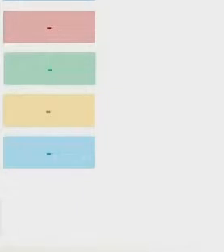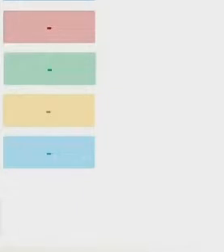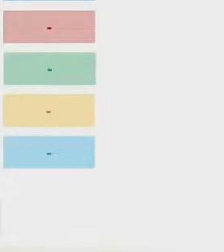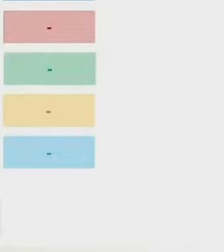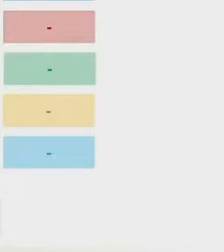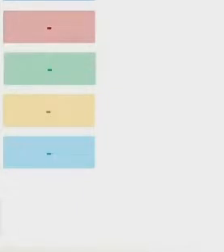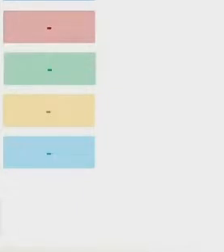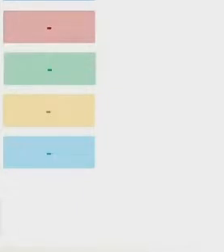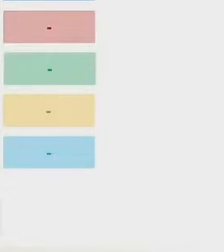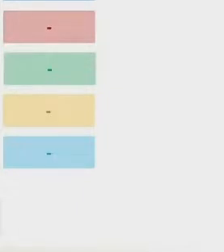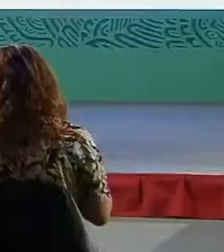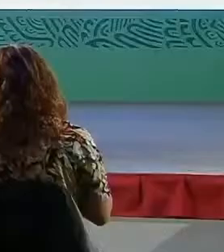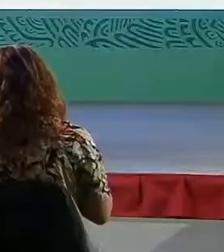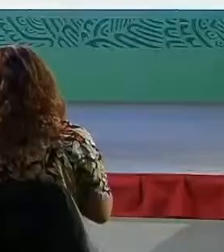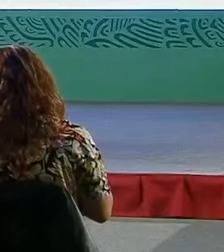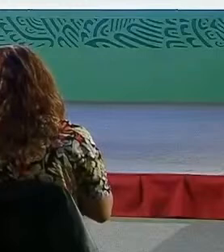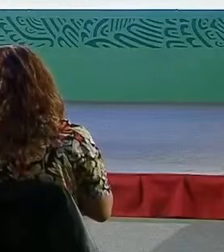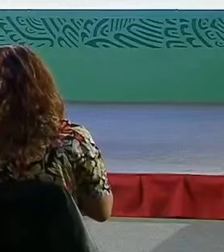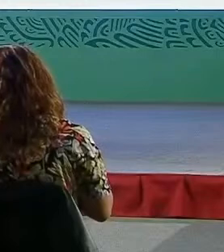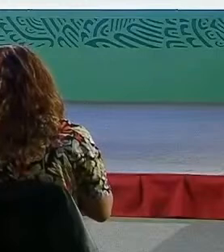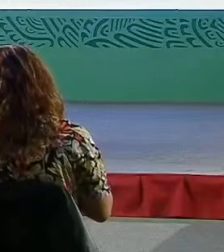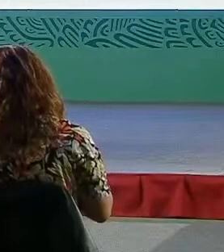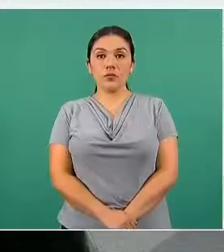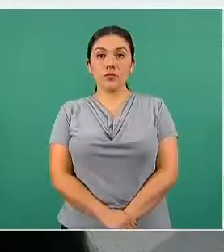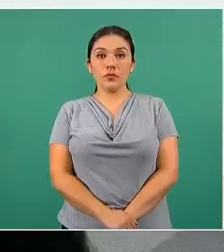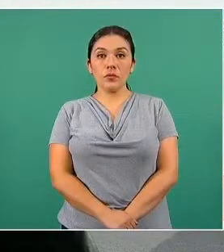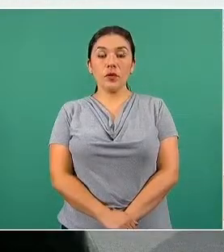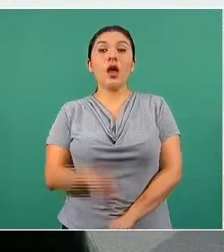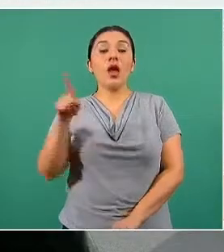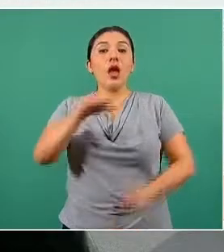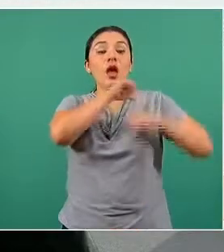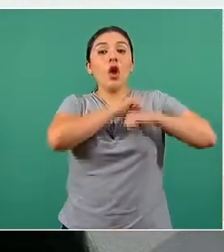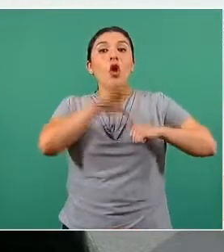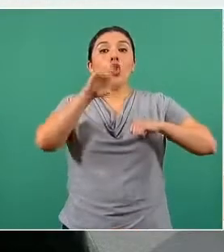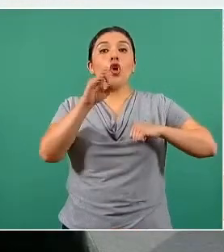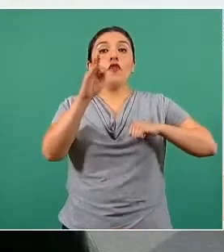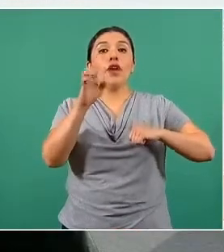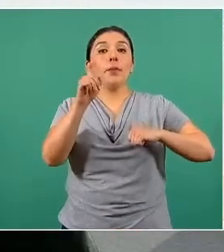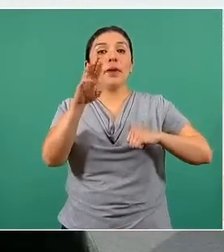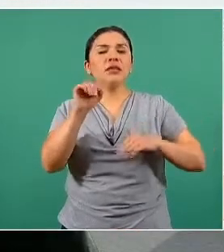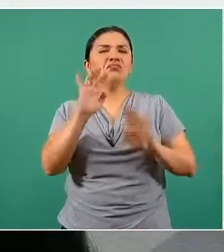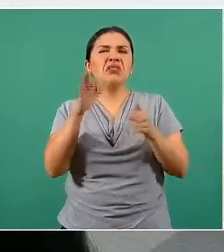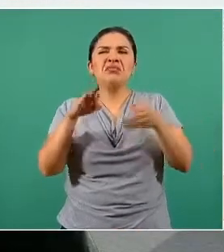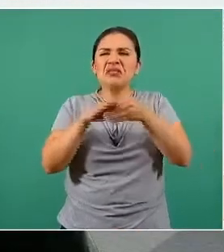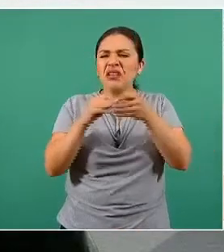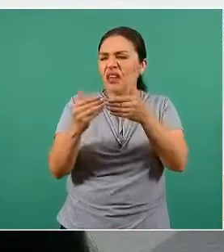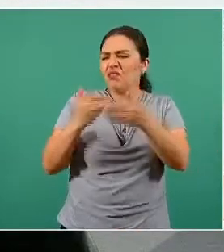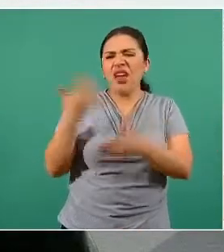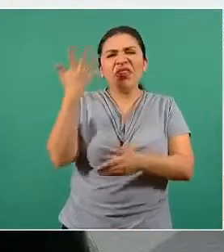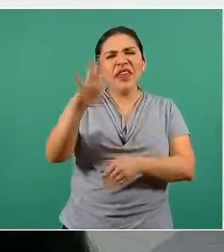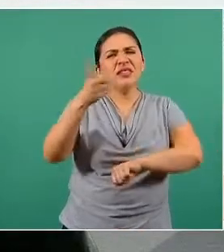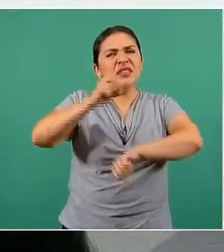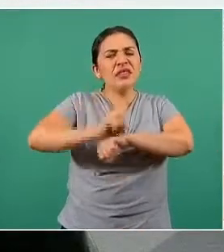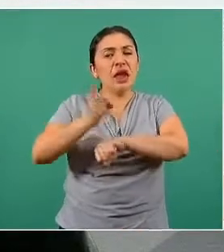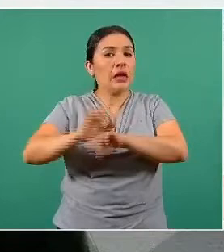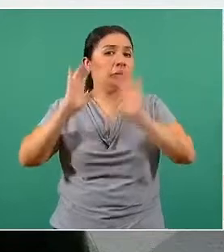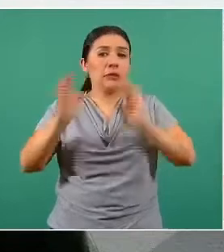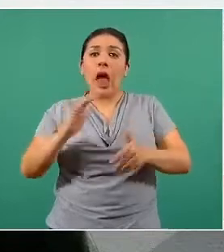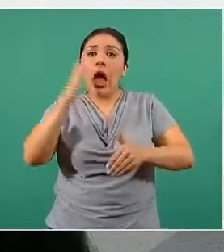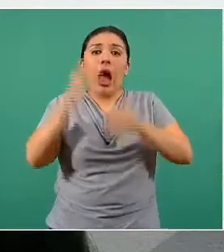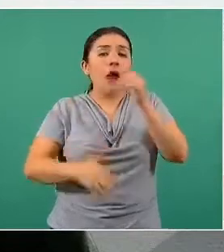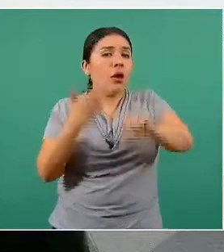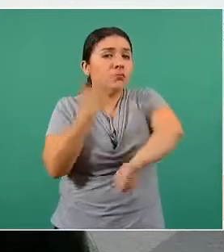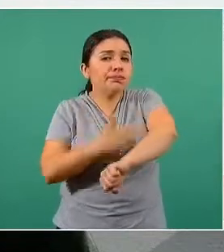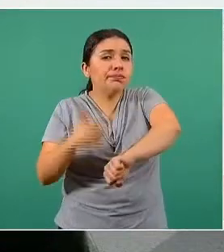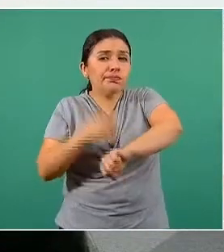de COFEPRIS en este momento. COFEPRIS desde hace al menos una semana, es un poco más, es casi 10 días, culminó todo